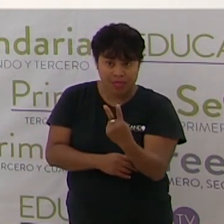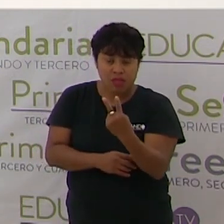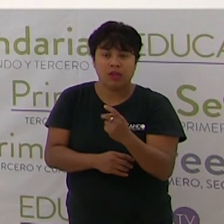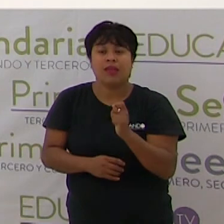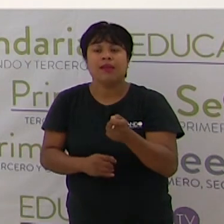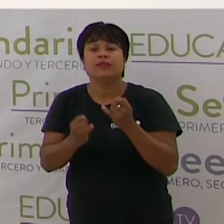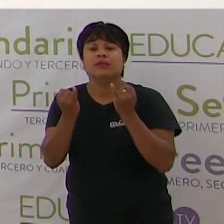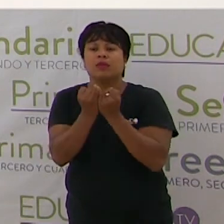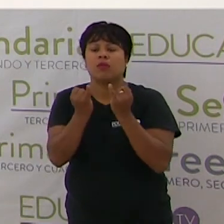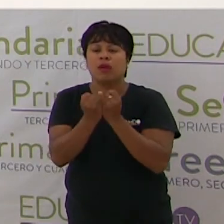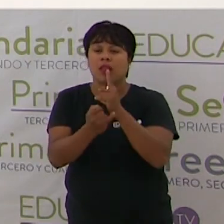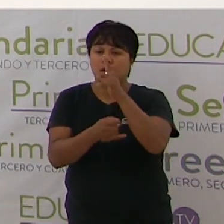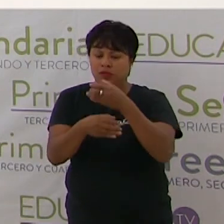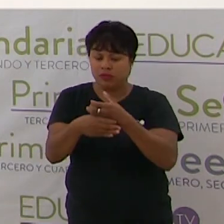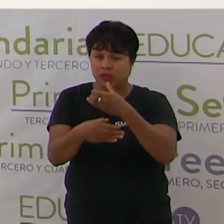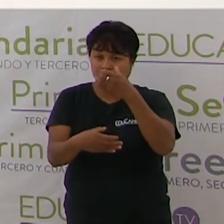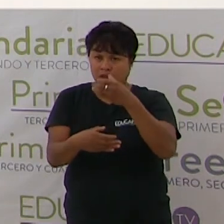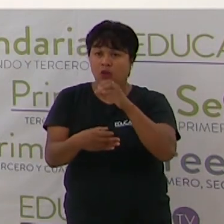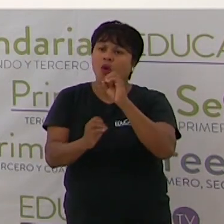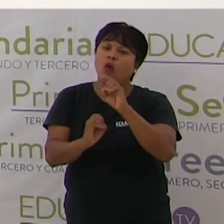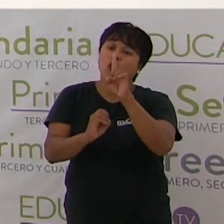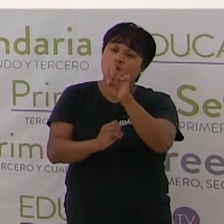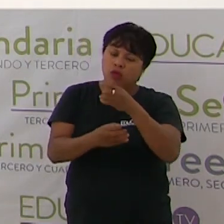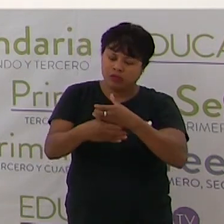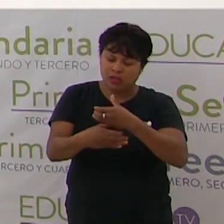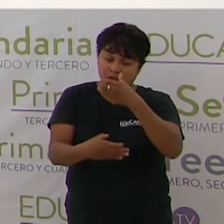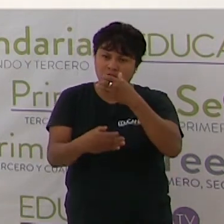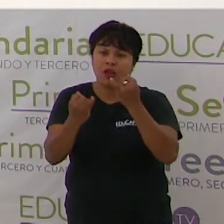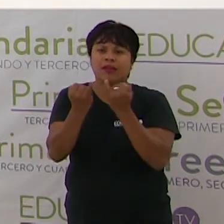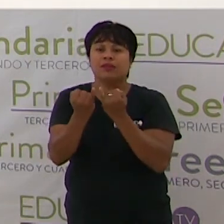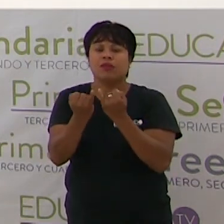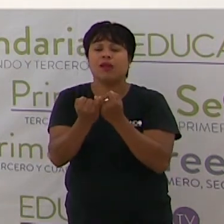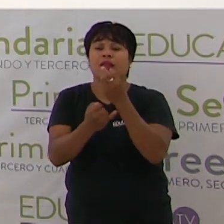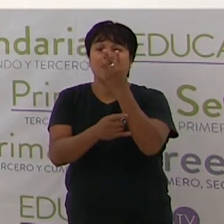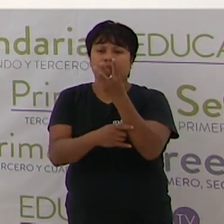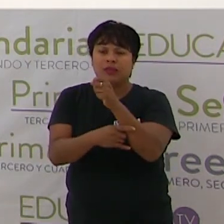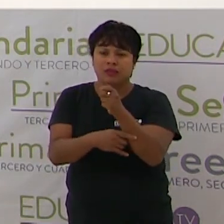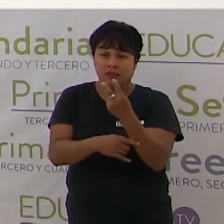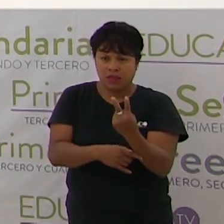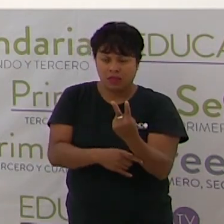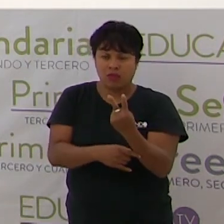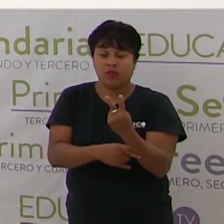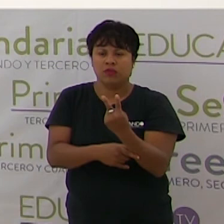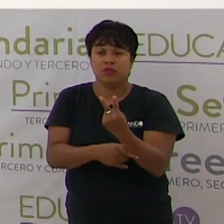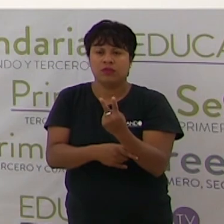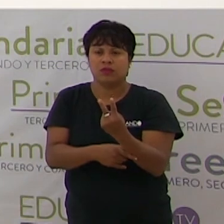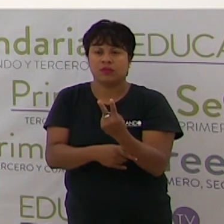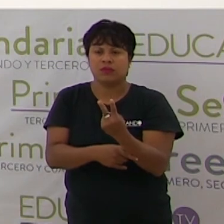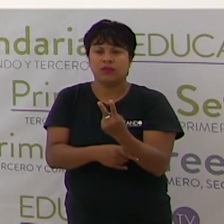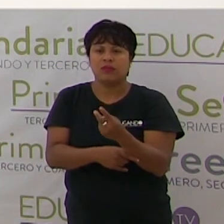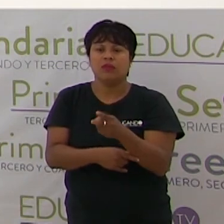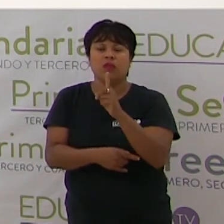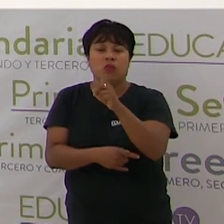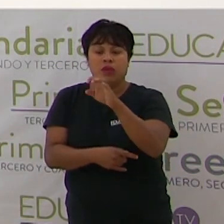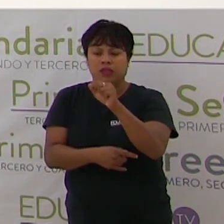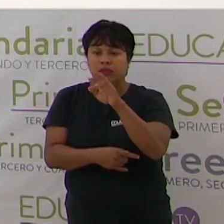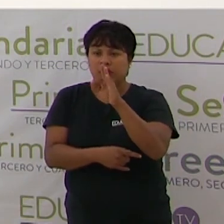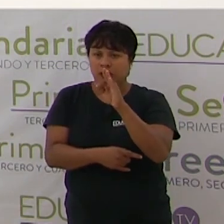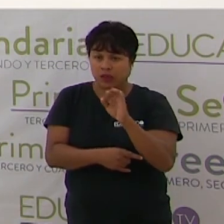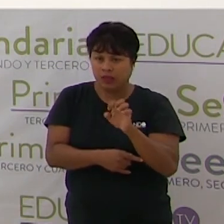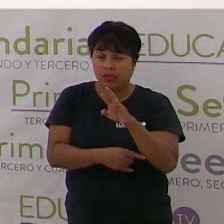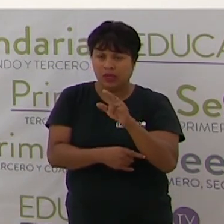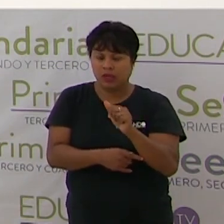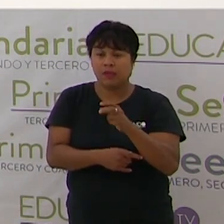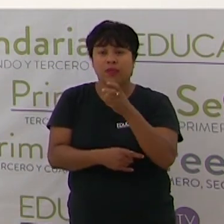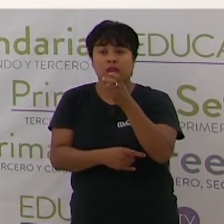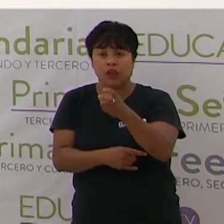a ser igual a un cilindro, o un cilindro es igual a 3 medios de una esfera. Y con eso,